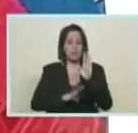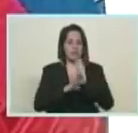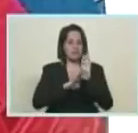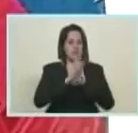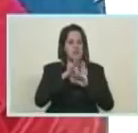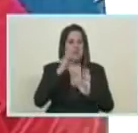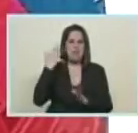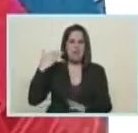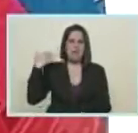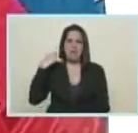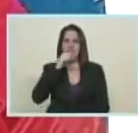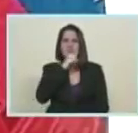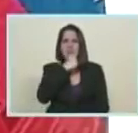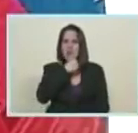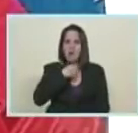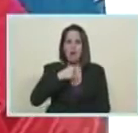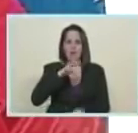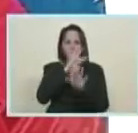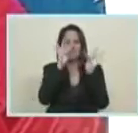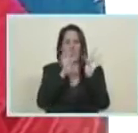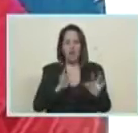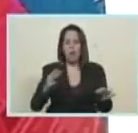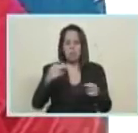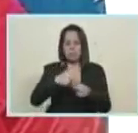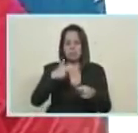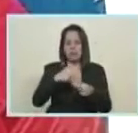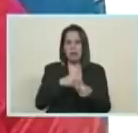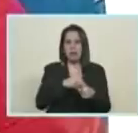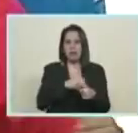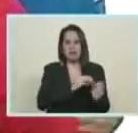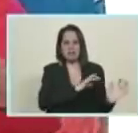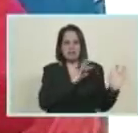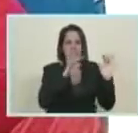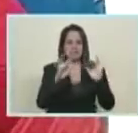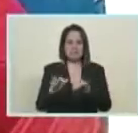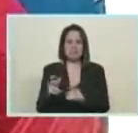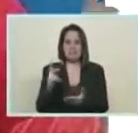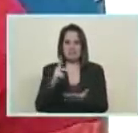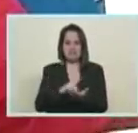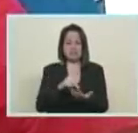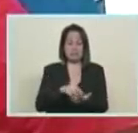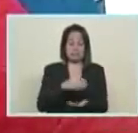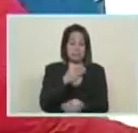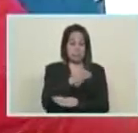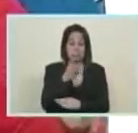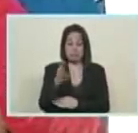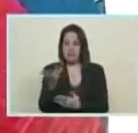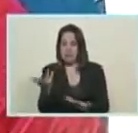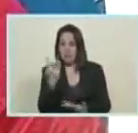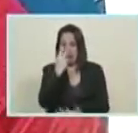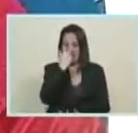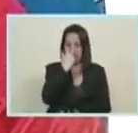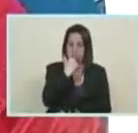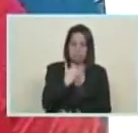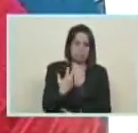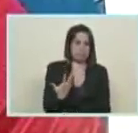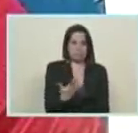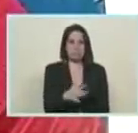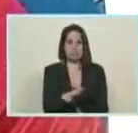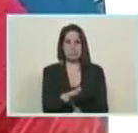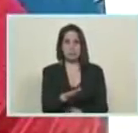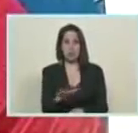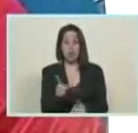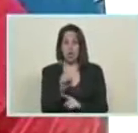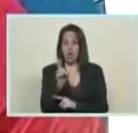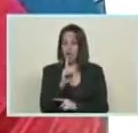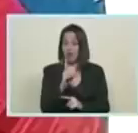modelo petrolero donde llegaban los campos y estaban rodeados de miseria, de necesidad. No, vamos a